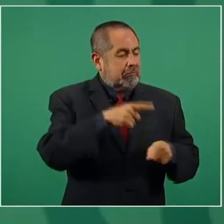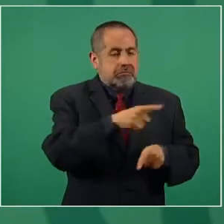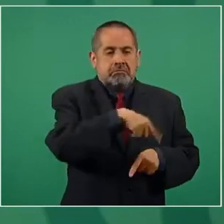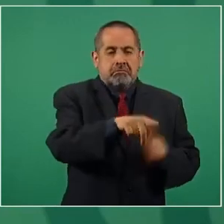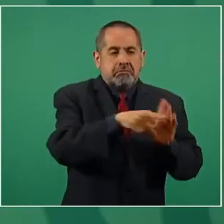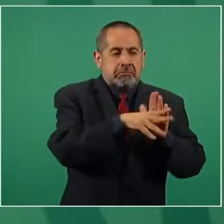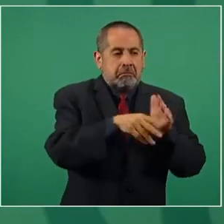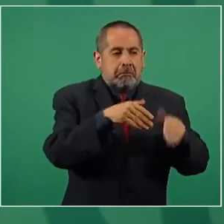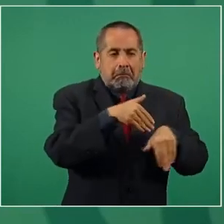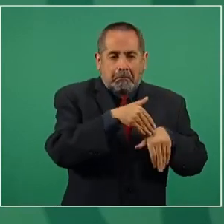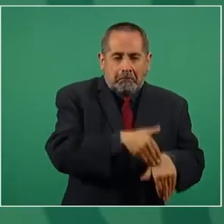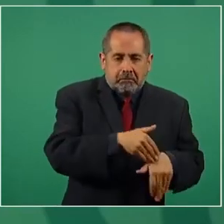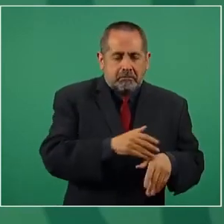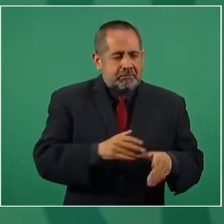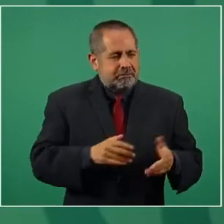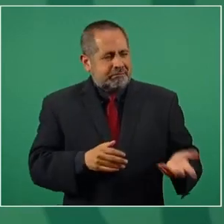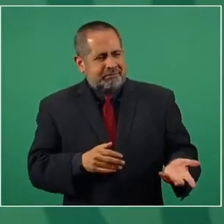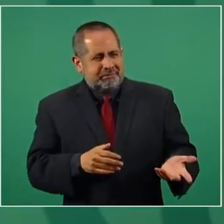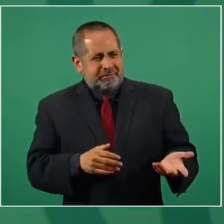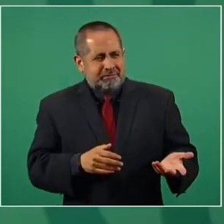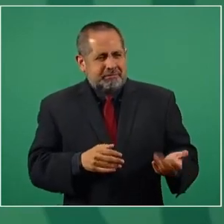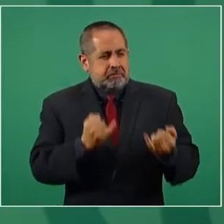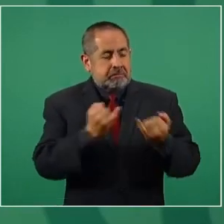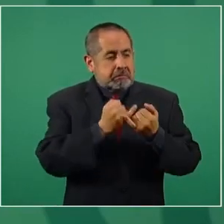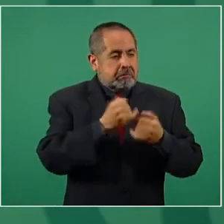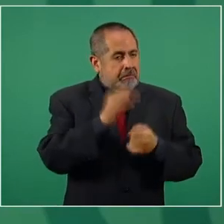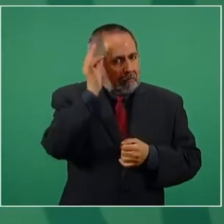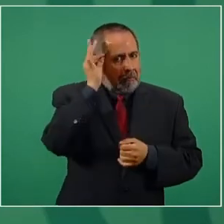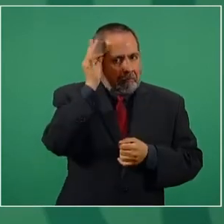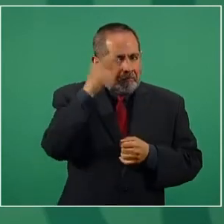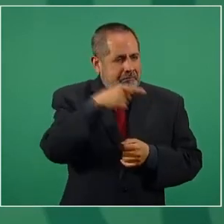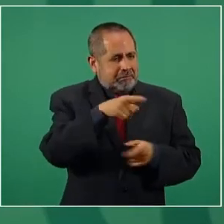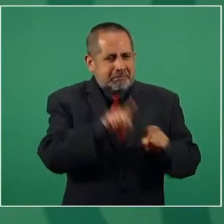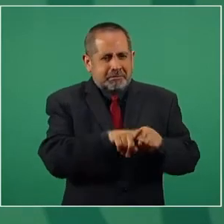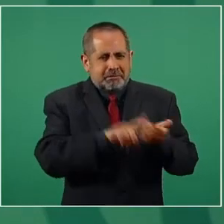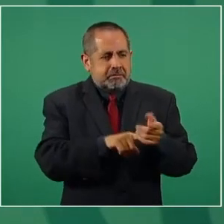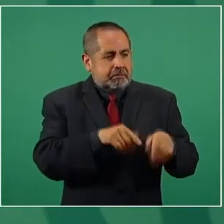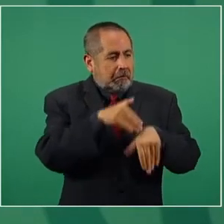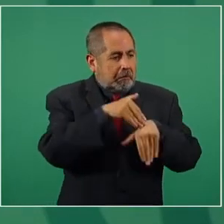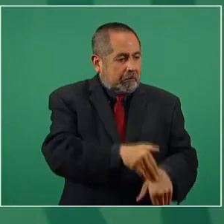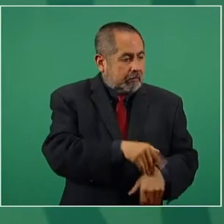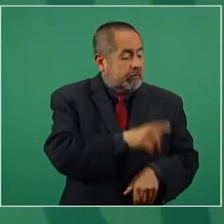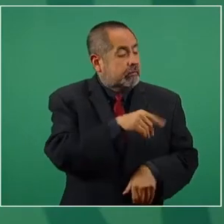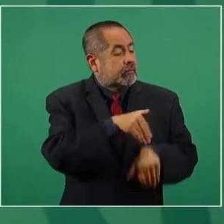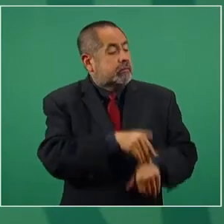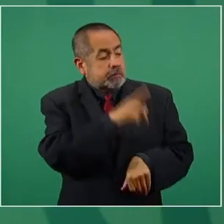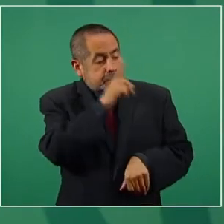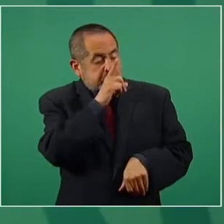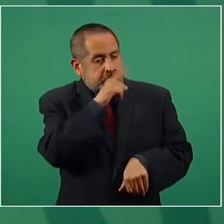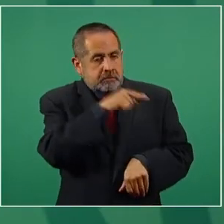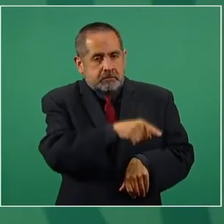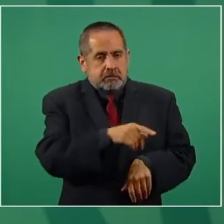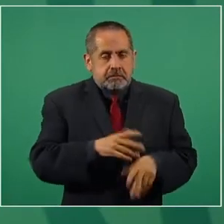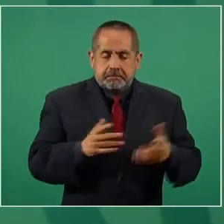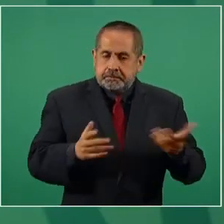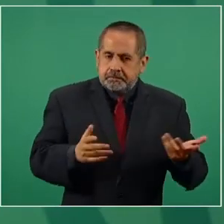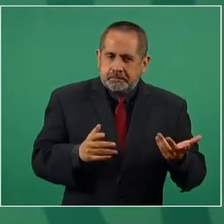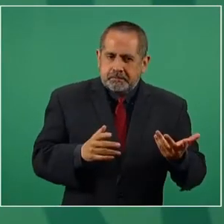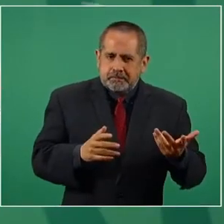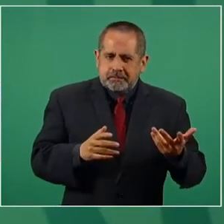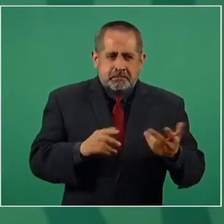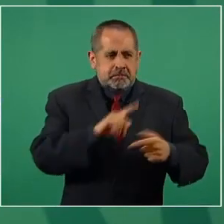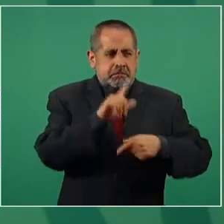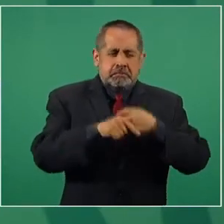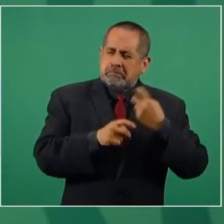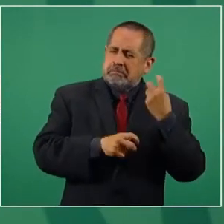que como los vasallos obedecían y callaban, y de repente se